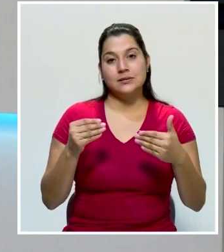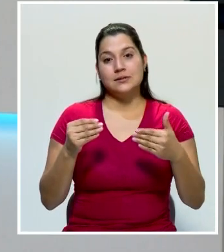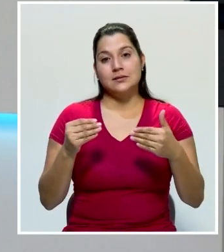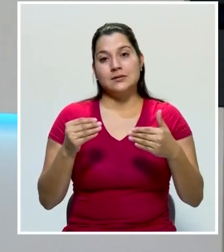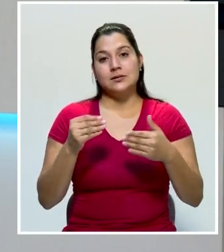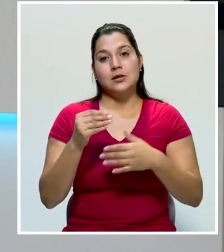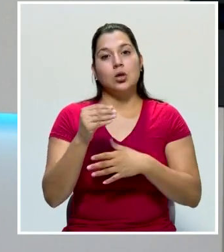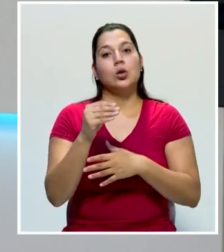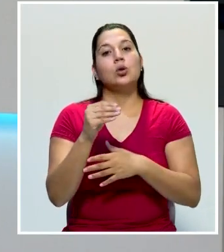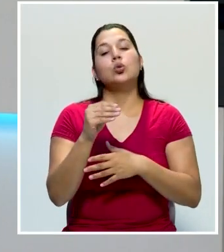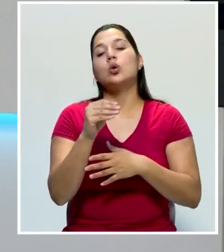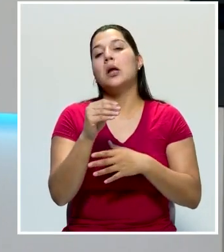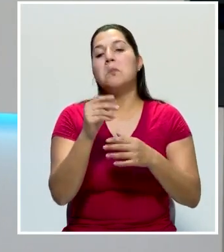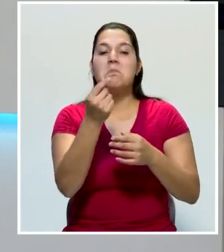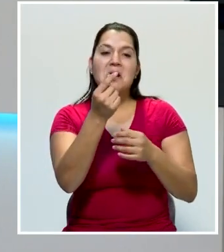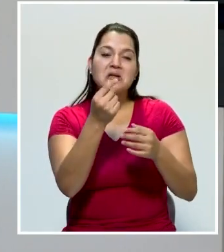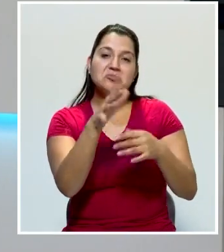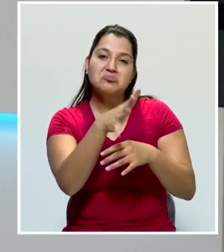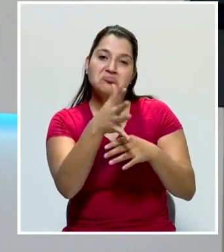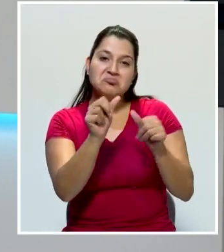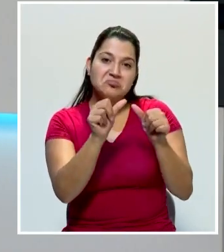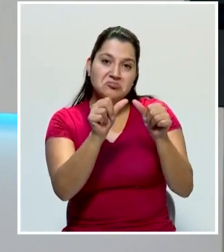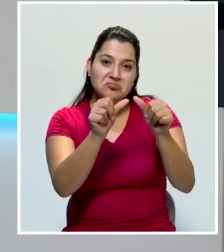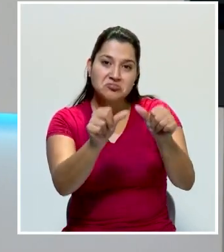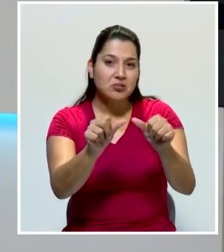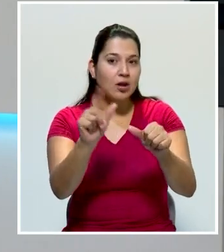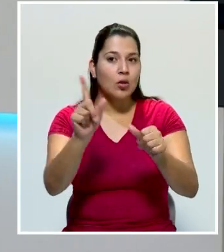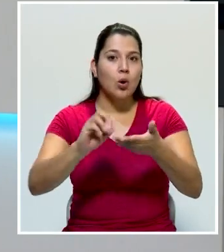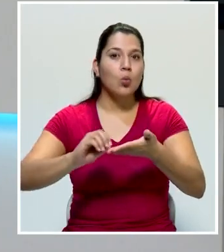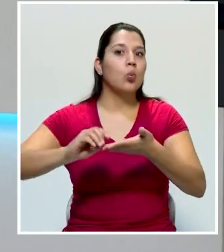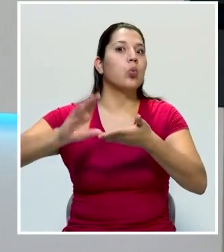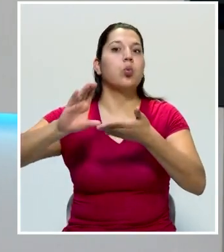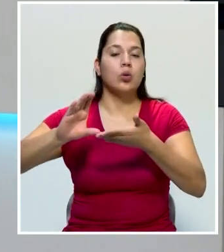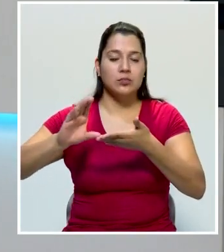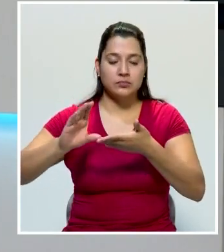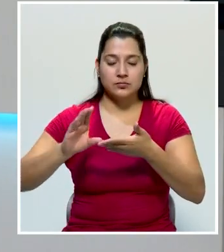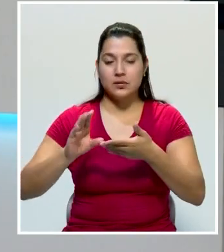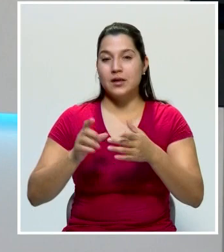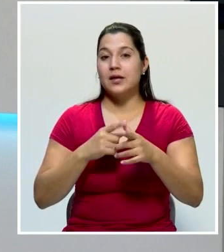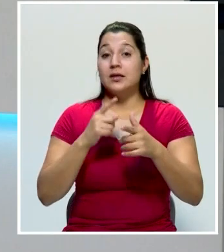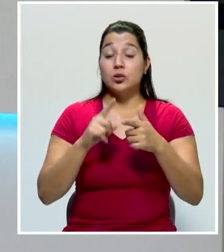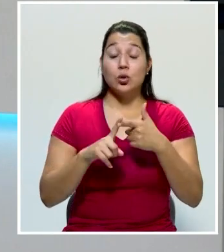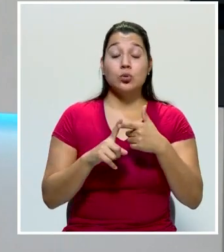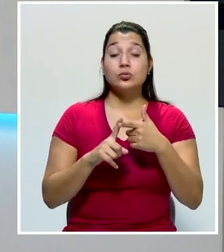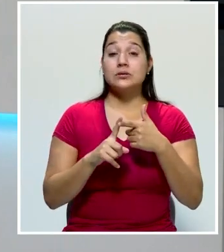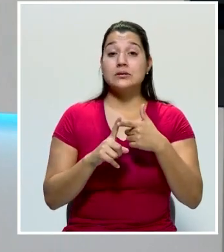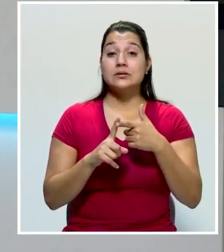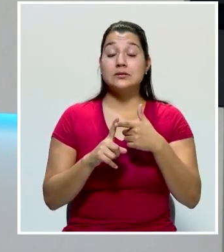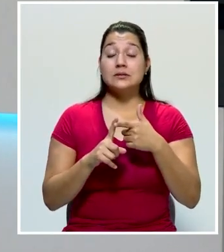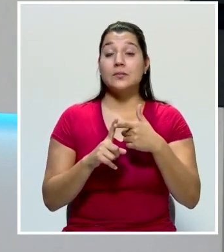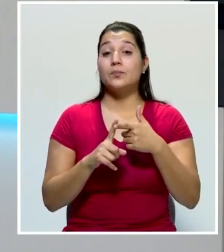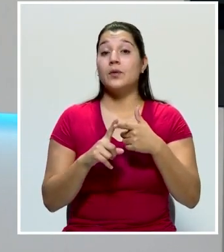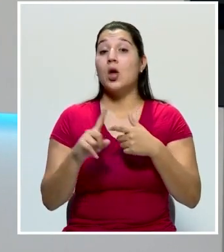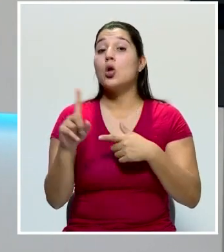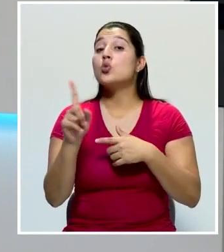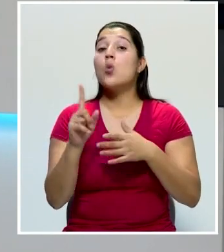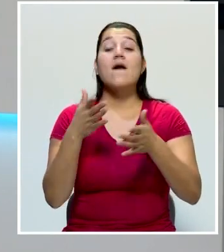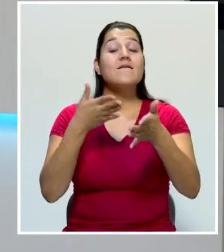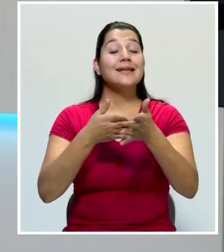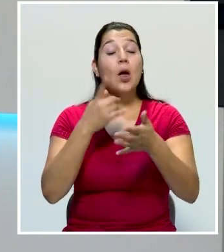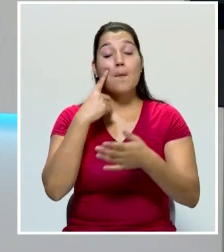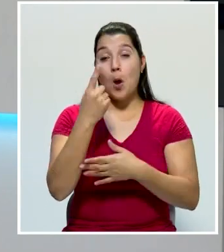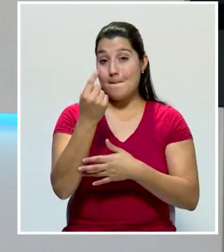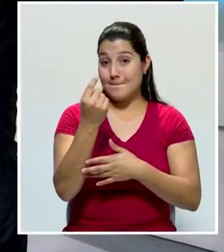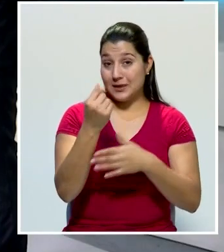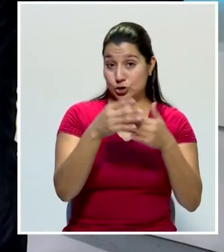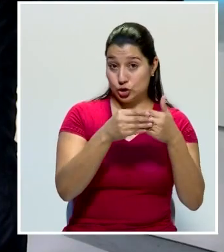de la referencia, entonces no están ahorcados por lo menos por el valor del dólar.